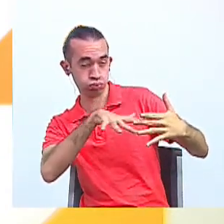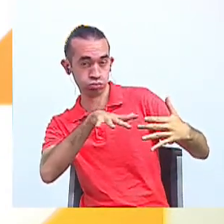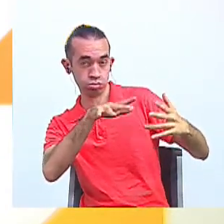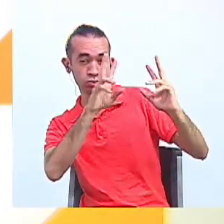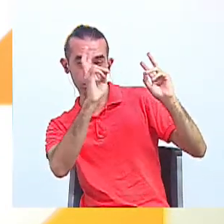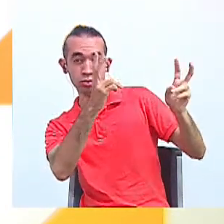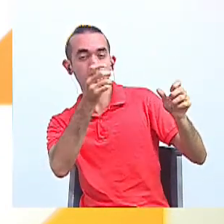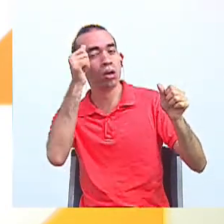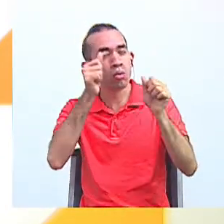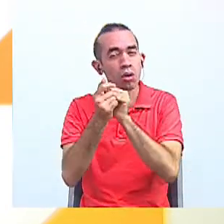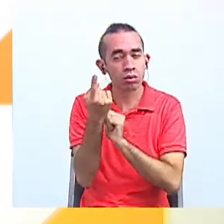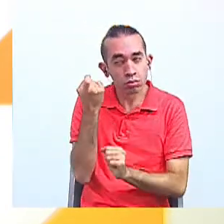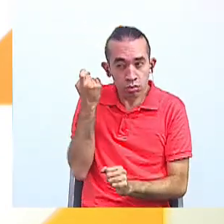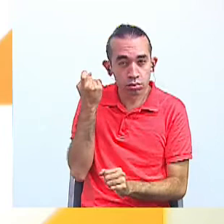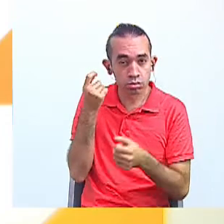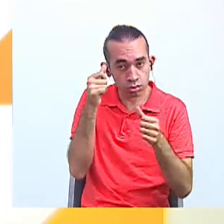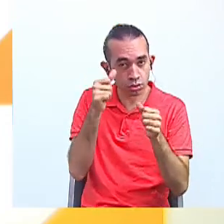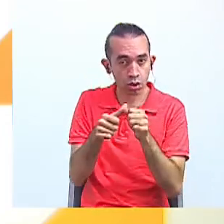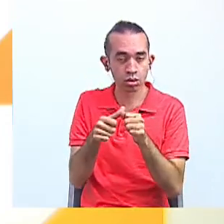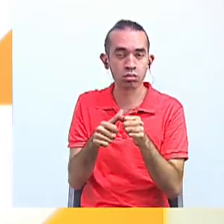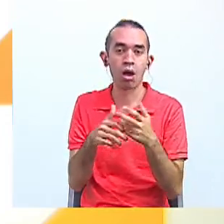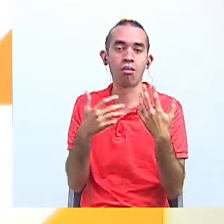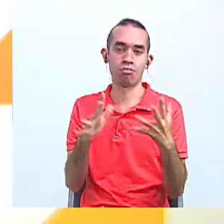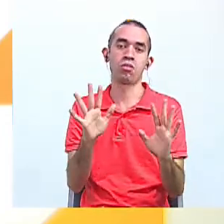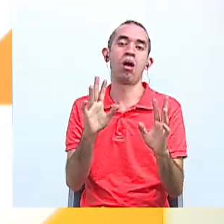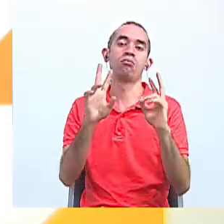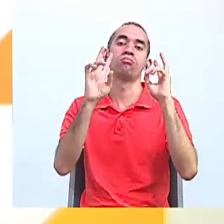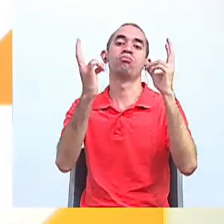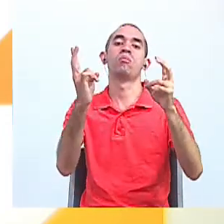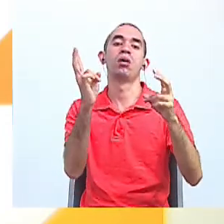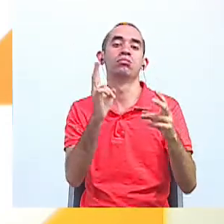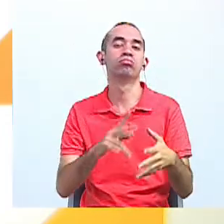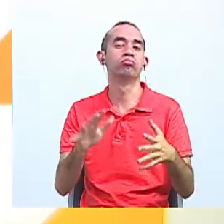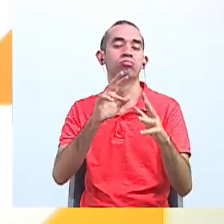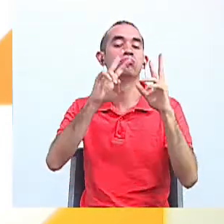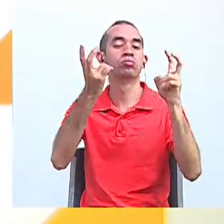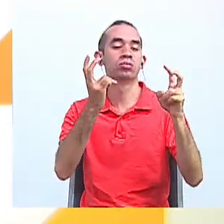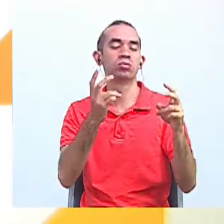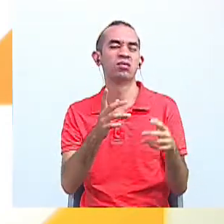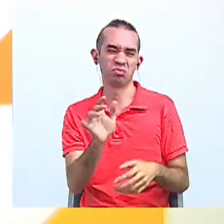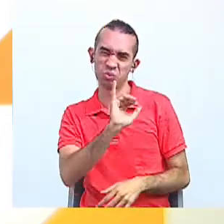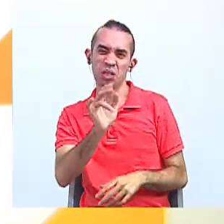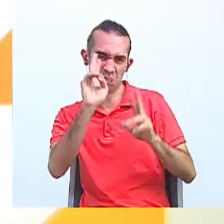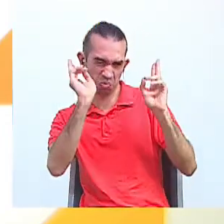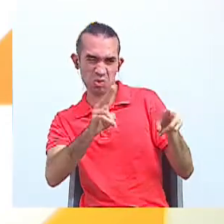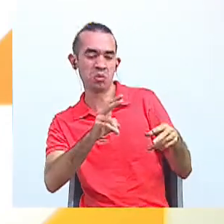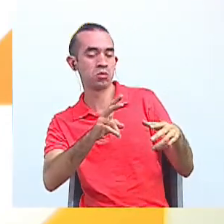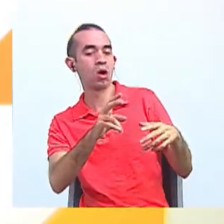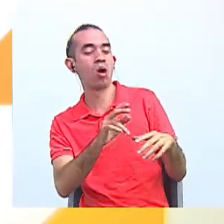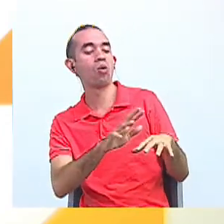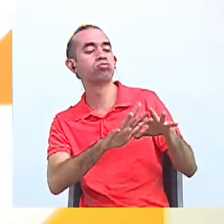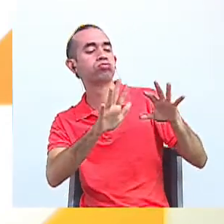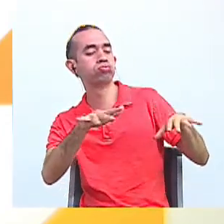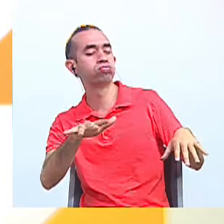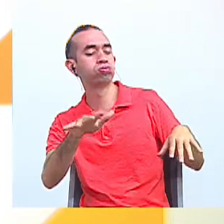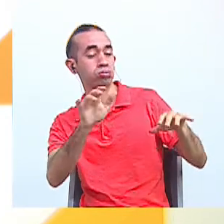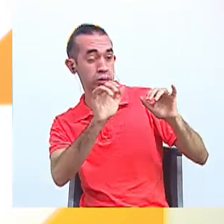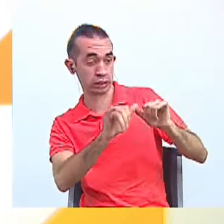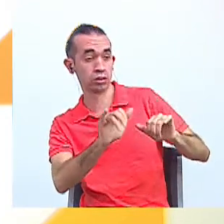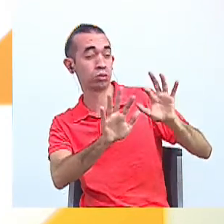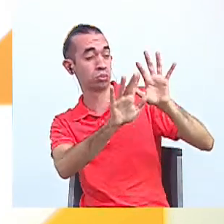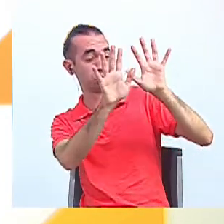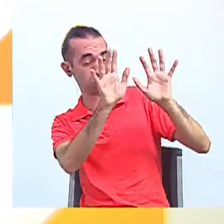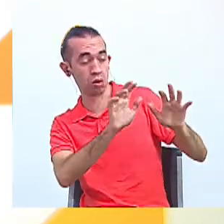rato? Claro, estuvimos trabajando el concepto de hidrostática. ¿Recuerdan cómo lo podemos definir en